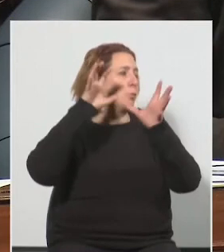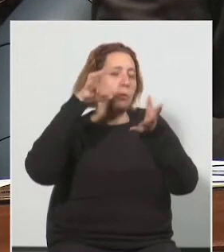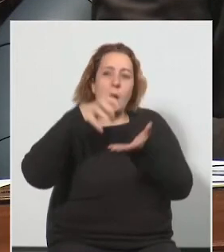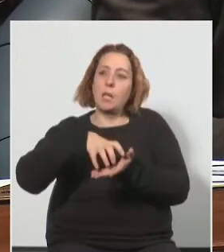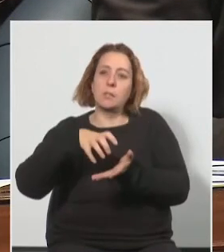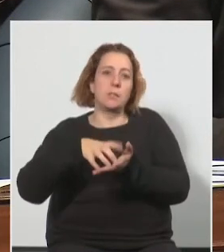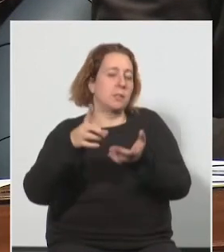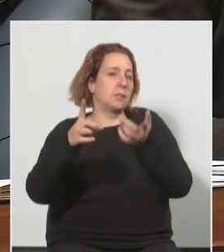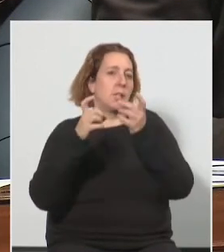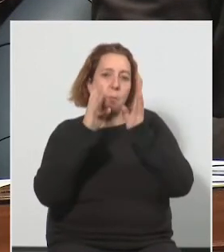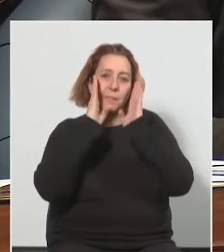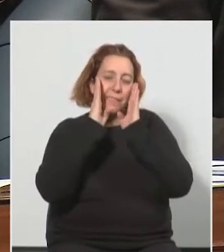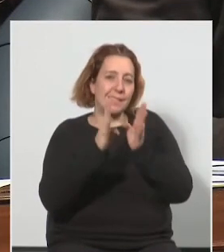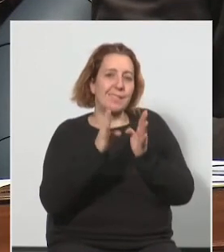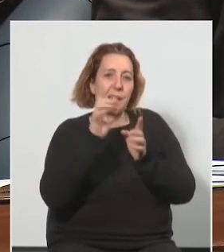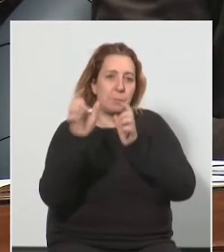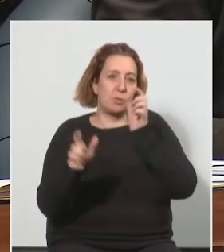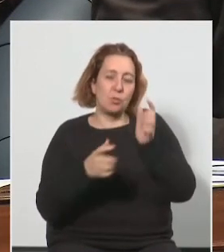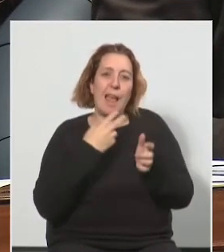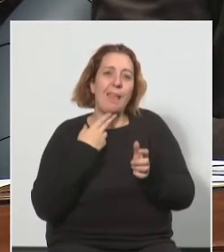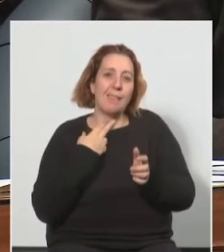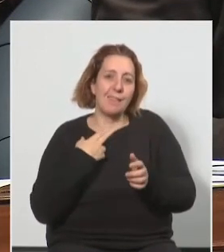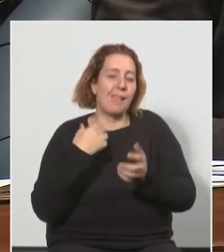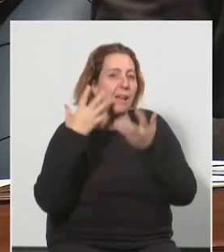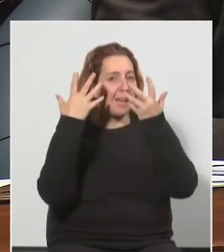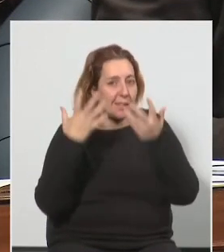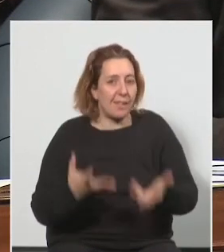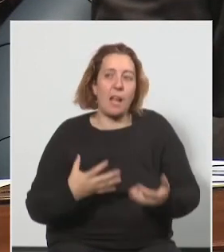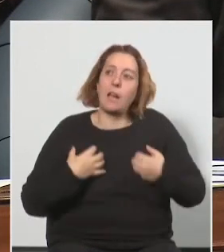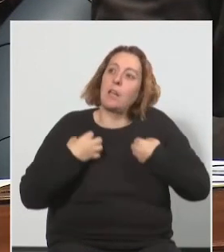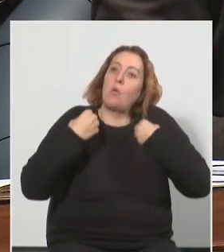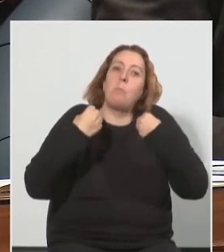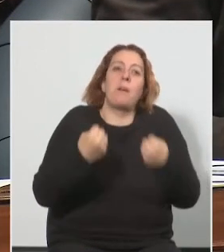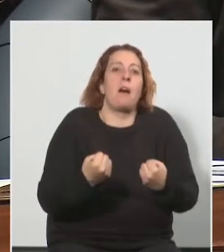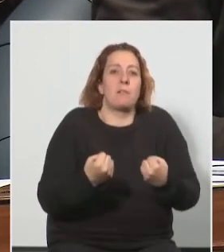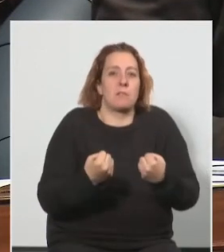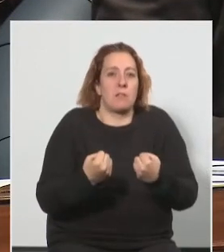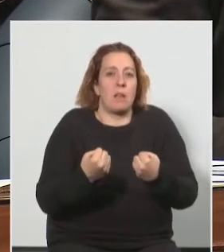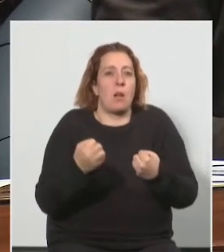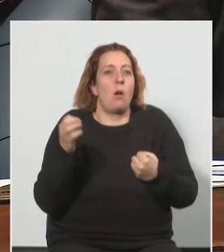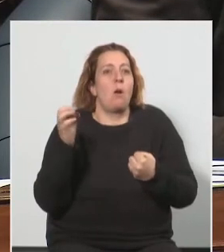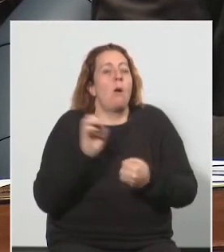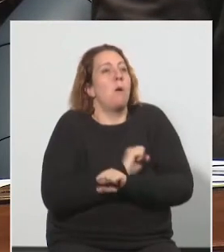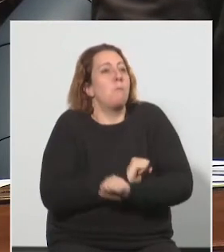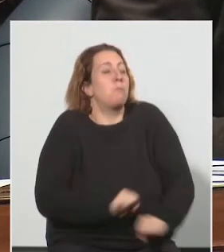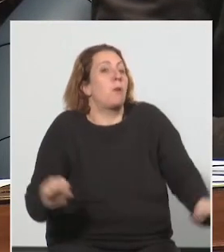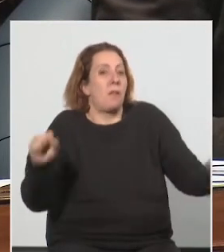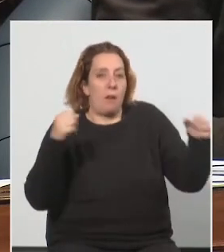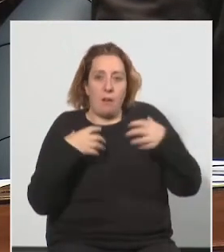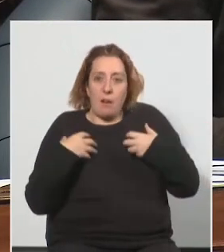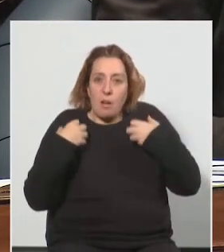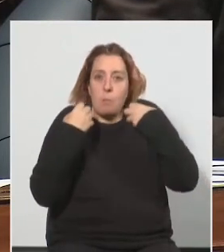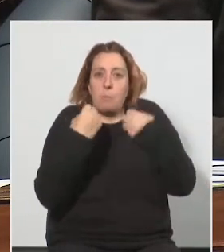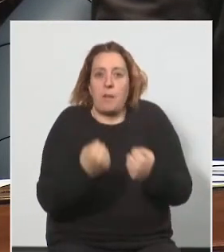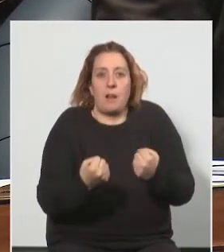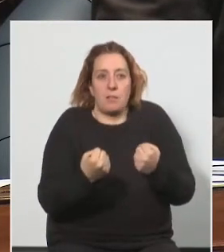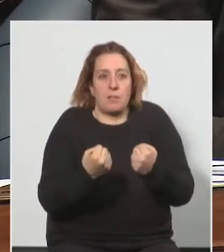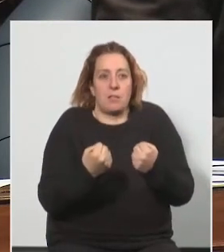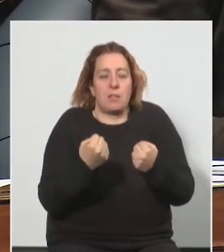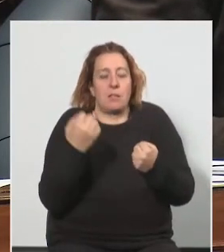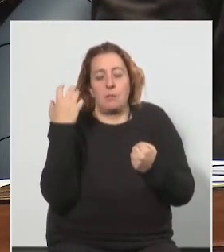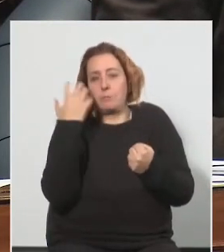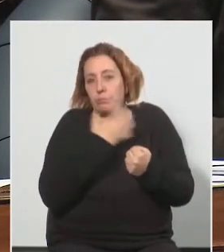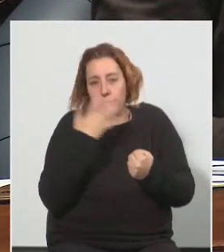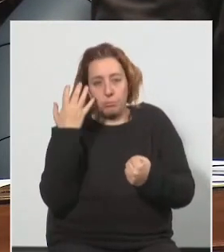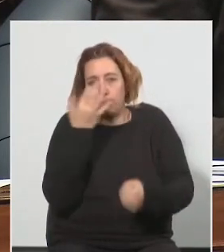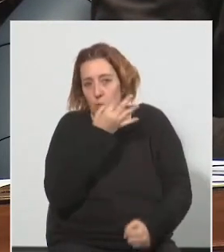necesaria para atender a aquellos adictos que quieran recuperarse o que puedan recuperarse del flagelo